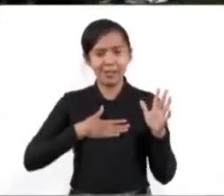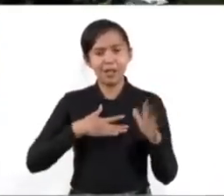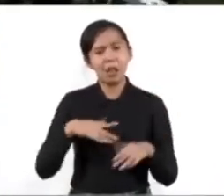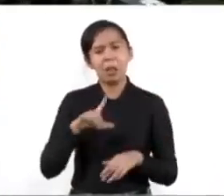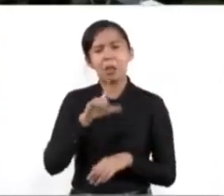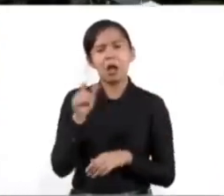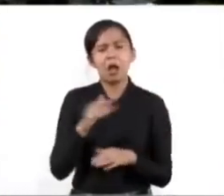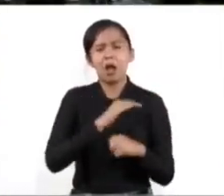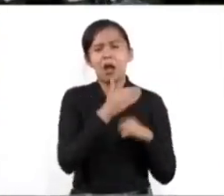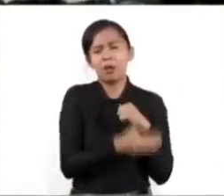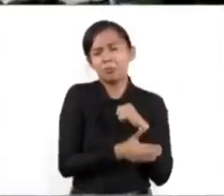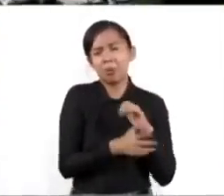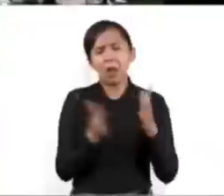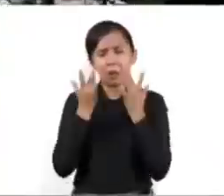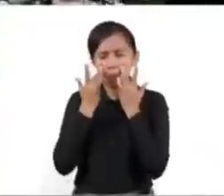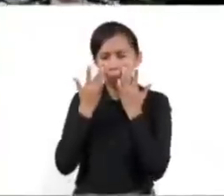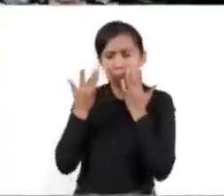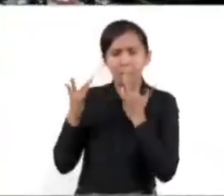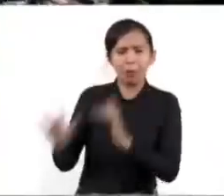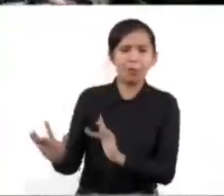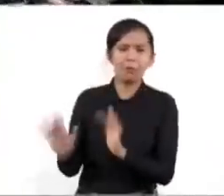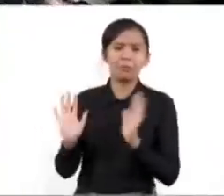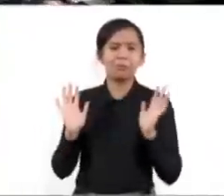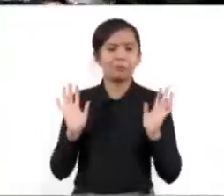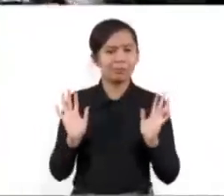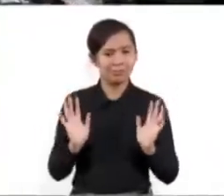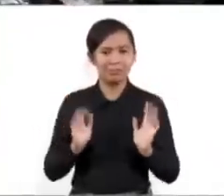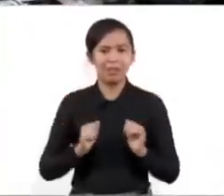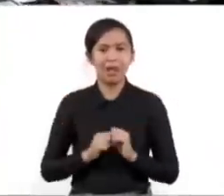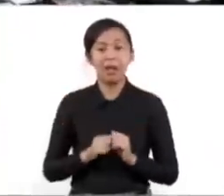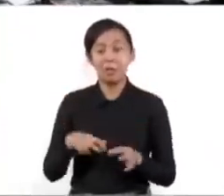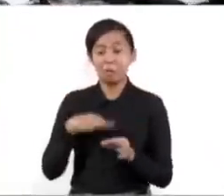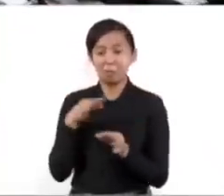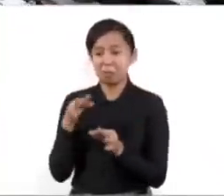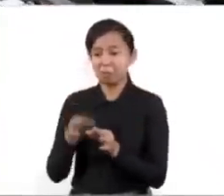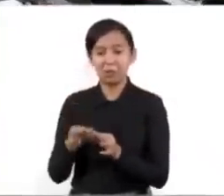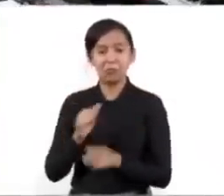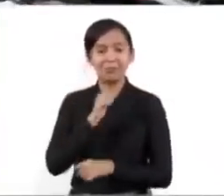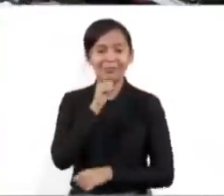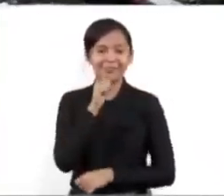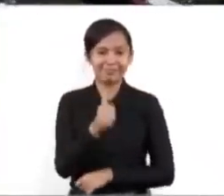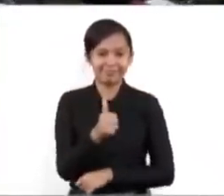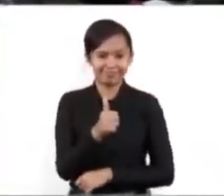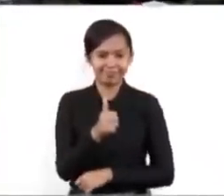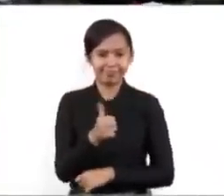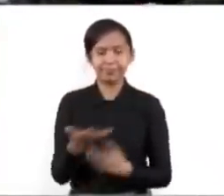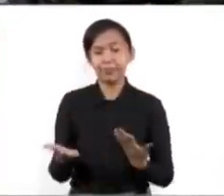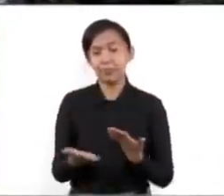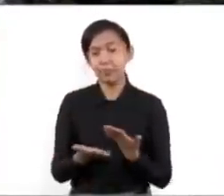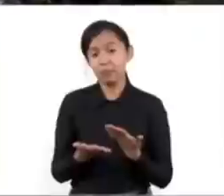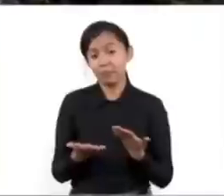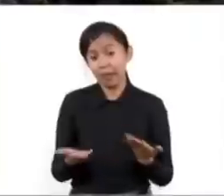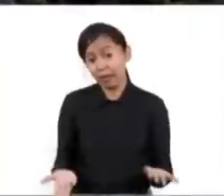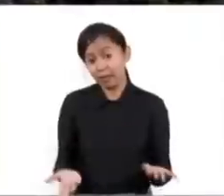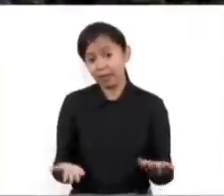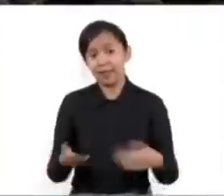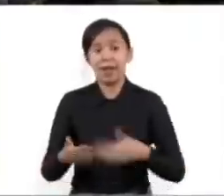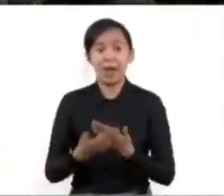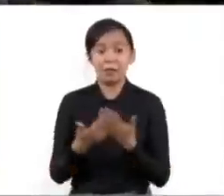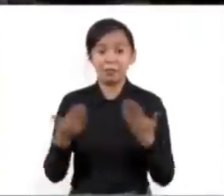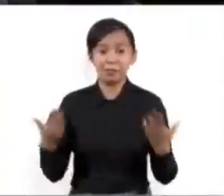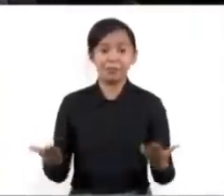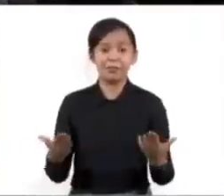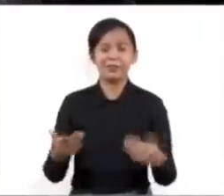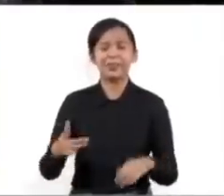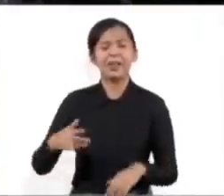después se iban y dejaban sin cumplir los compromisos que se hicieron. Y no hay mayor